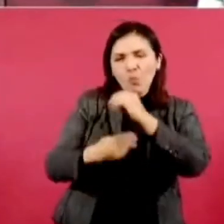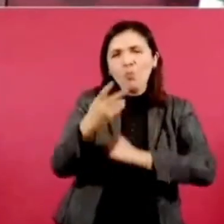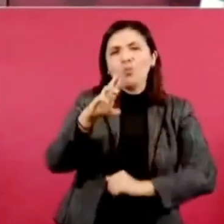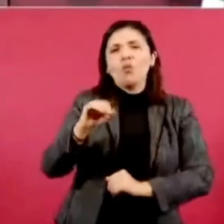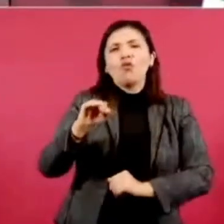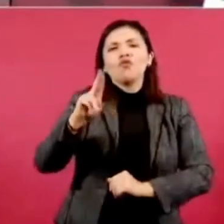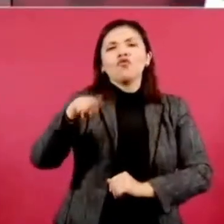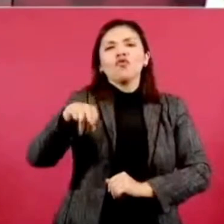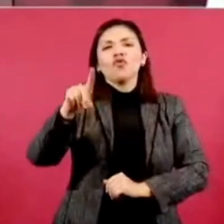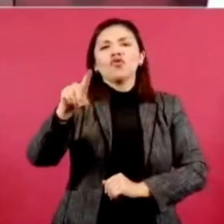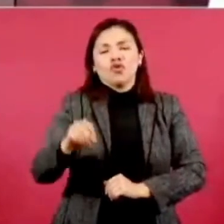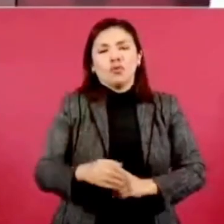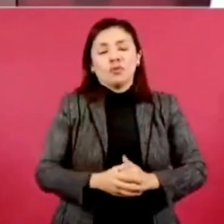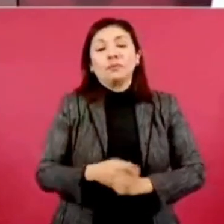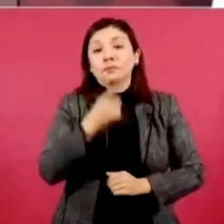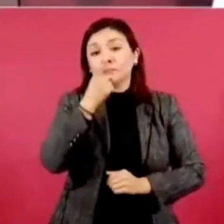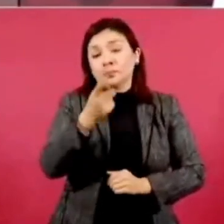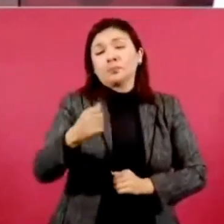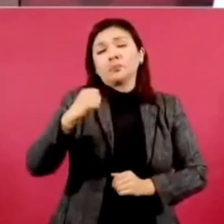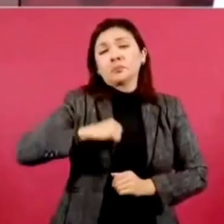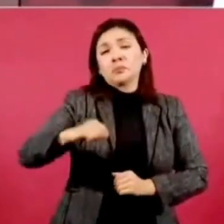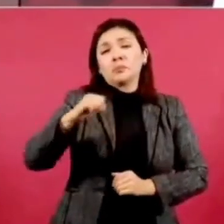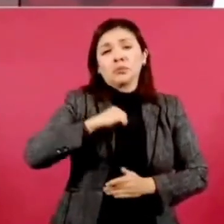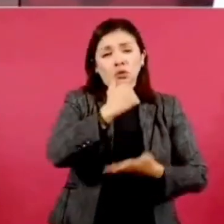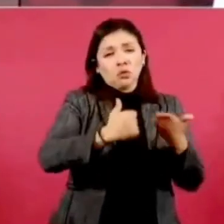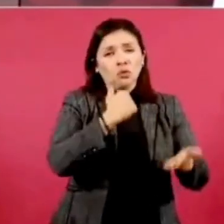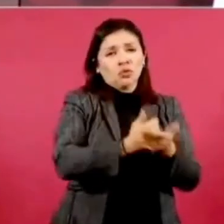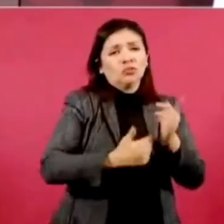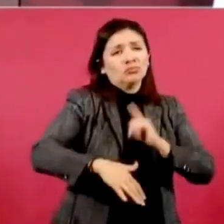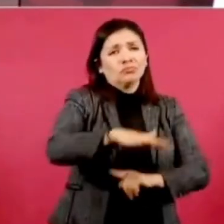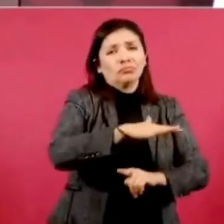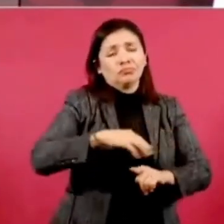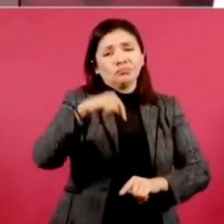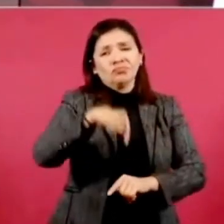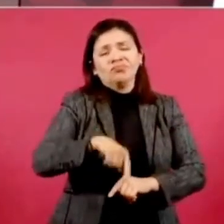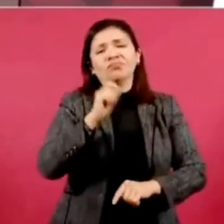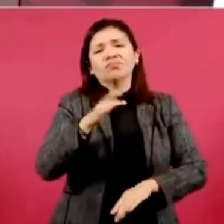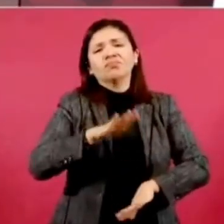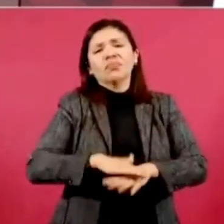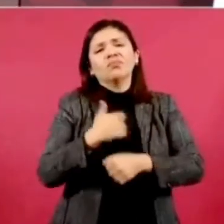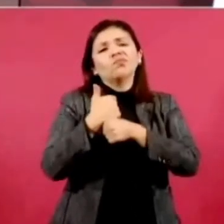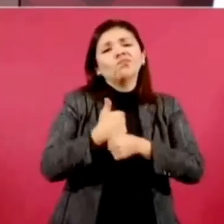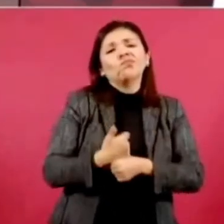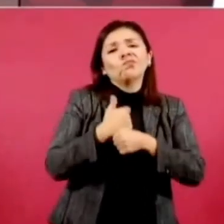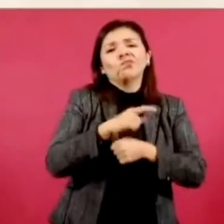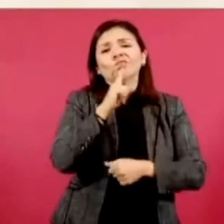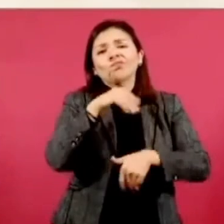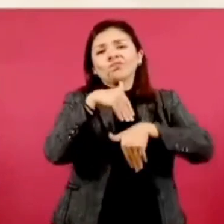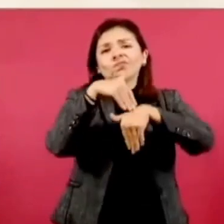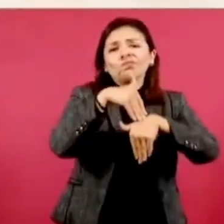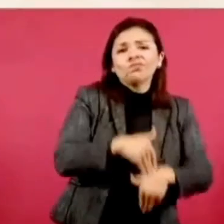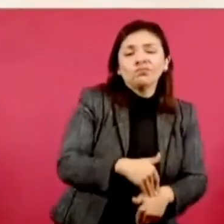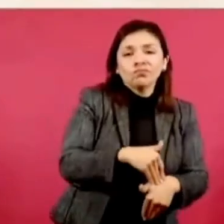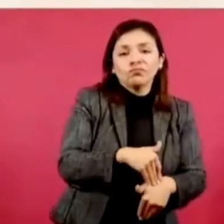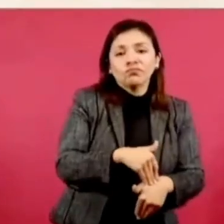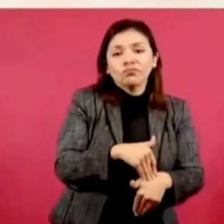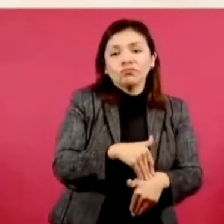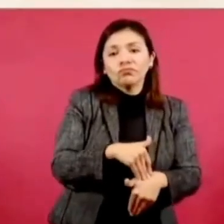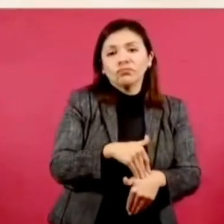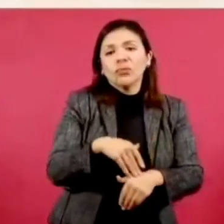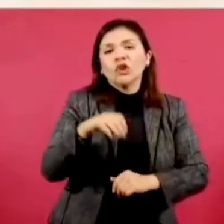Hablaba que eran civilizaciones sometidas a las nuestras, civilizaciones sometidas.